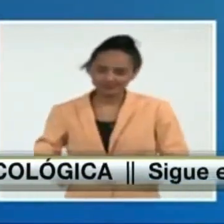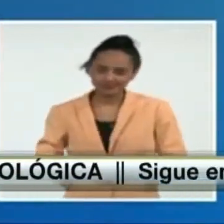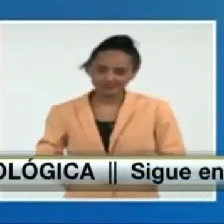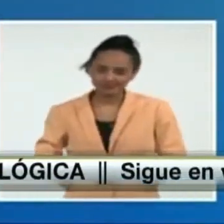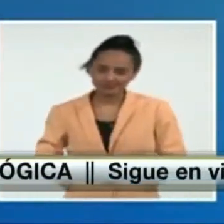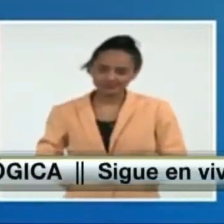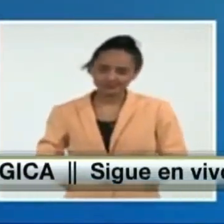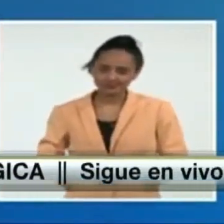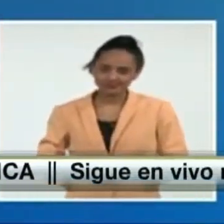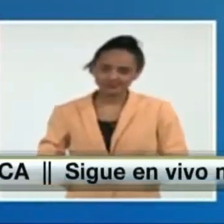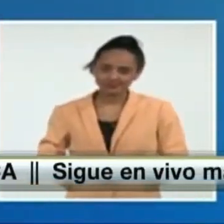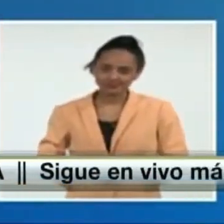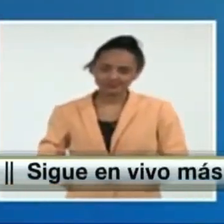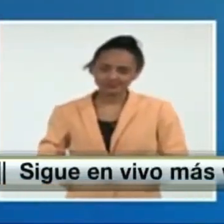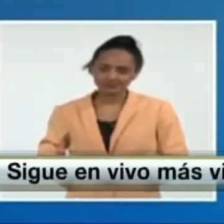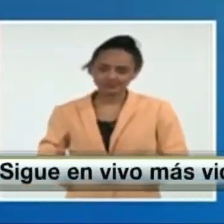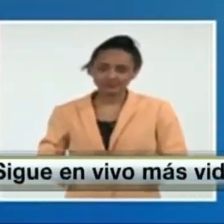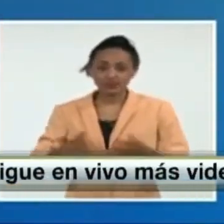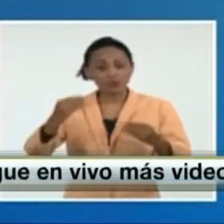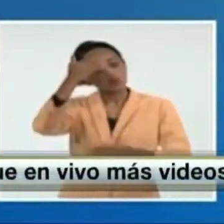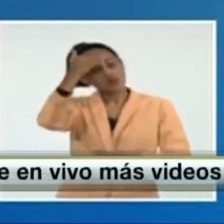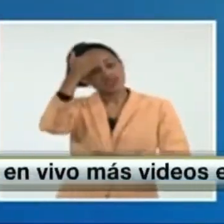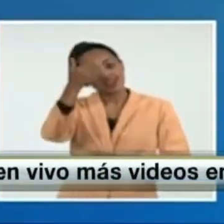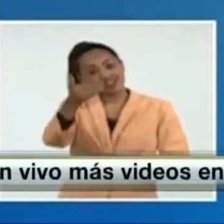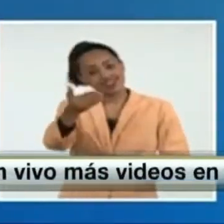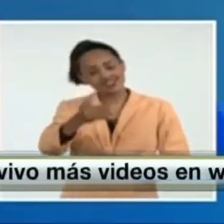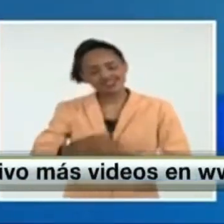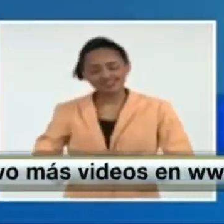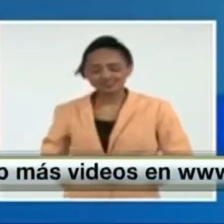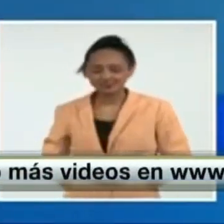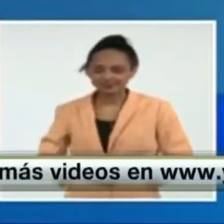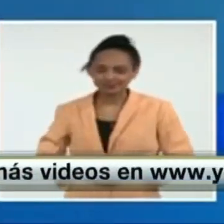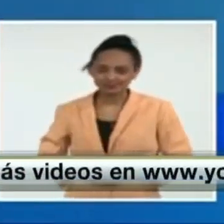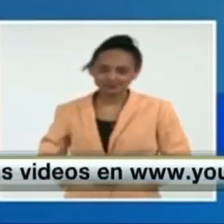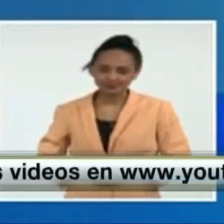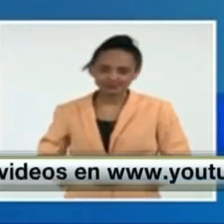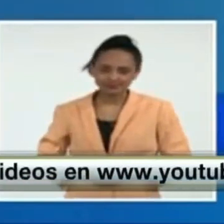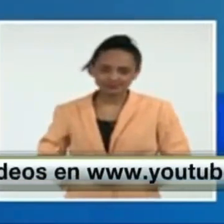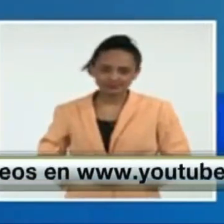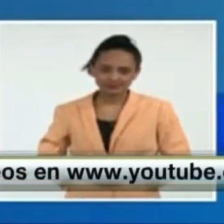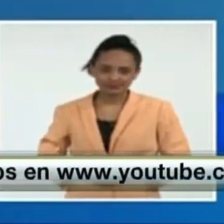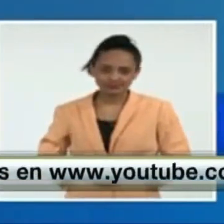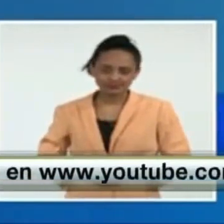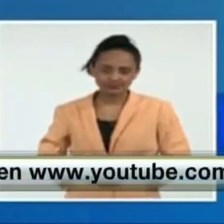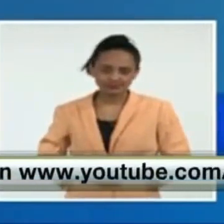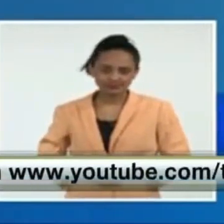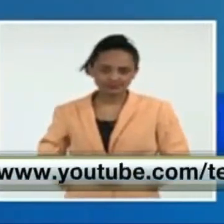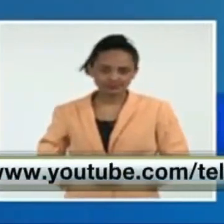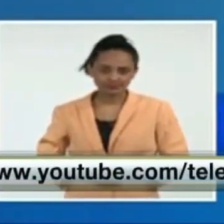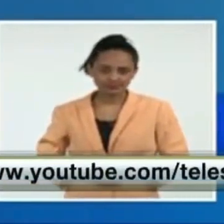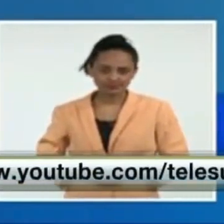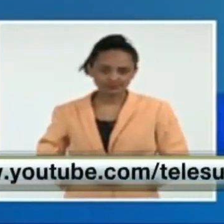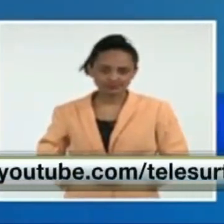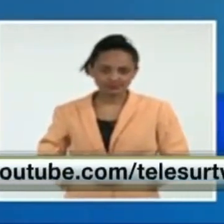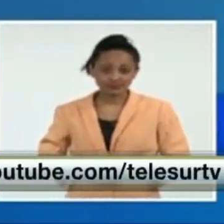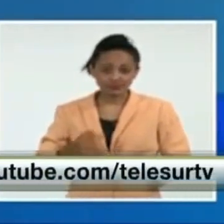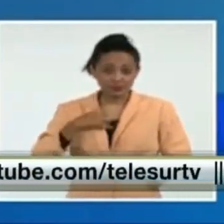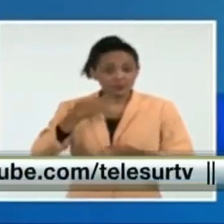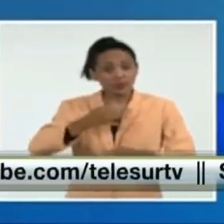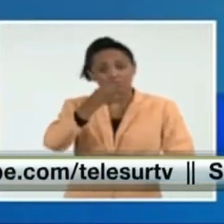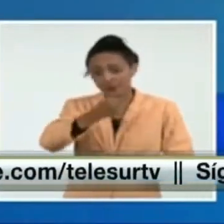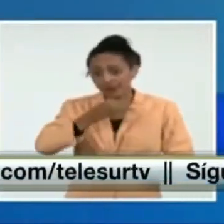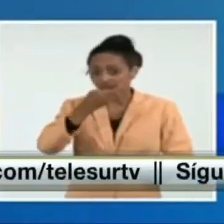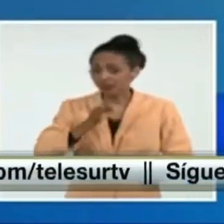Muchas gracias. Mis excusas que se están tornando usuales por